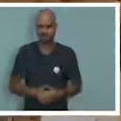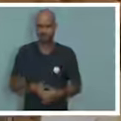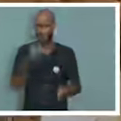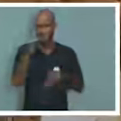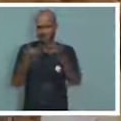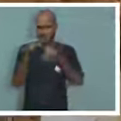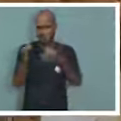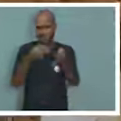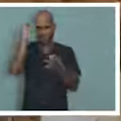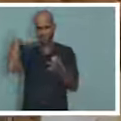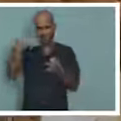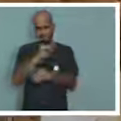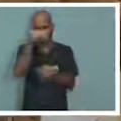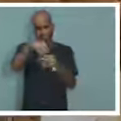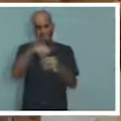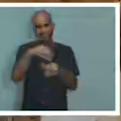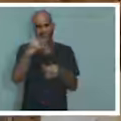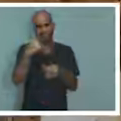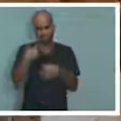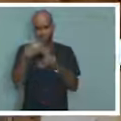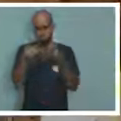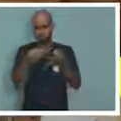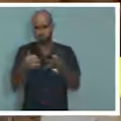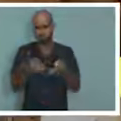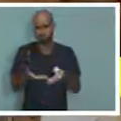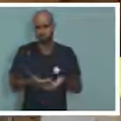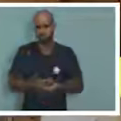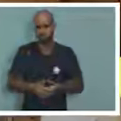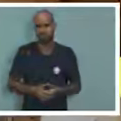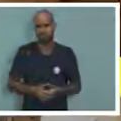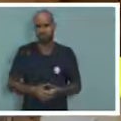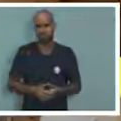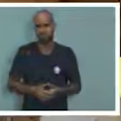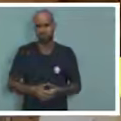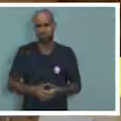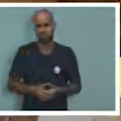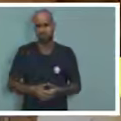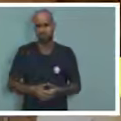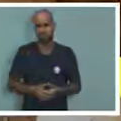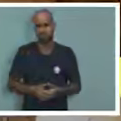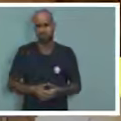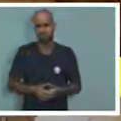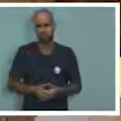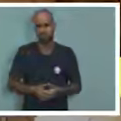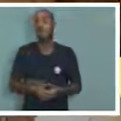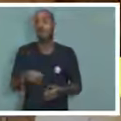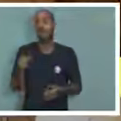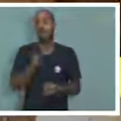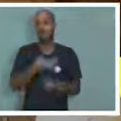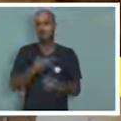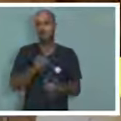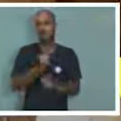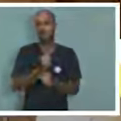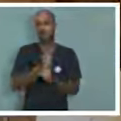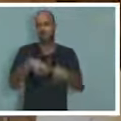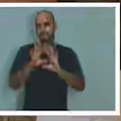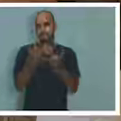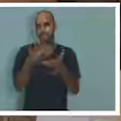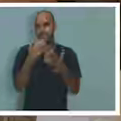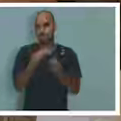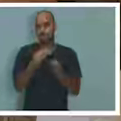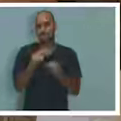Genética El Jiwe. Bueno, hoy se encuentra aquí en el Centro Núcleo y de Fundación de la Raza Sintética CC21. Esta raza